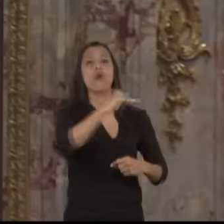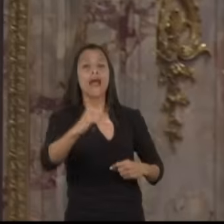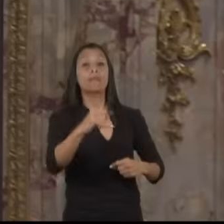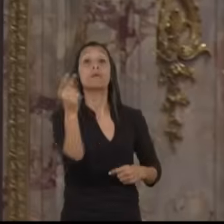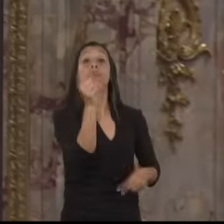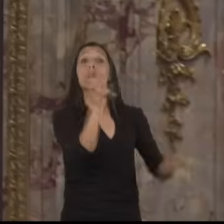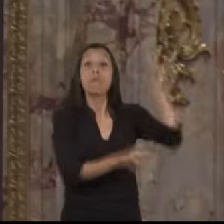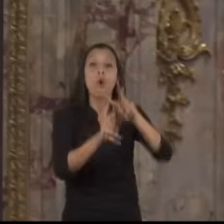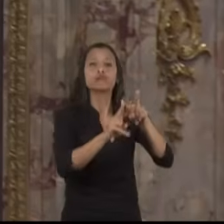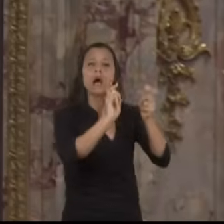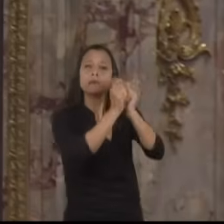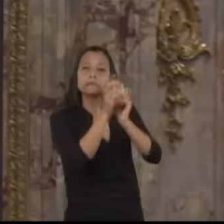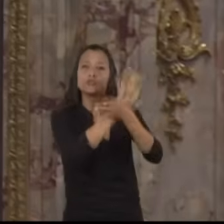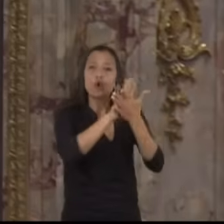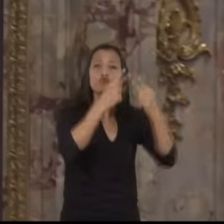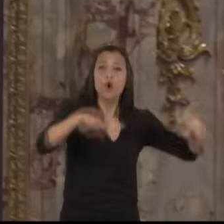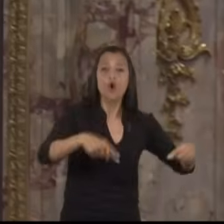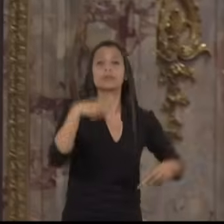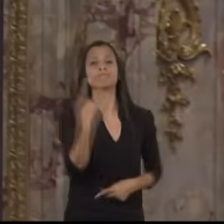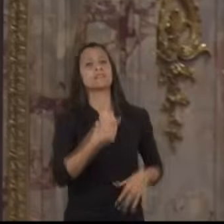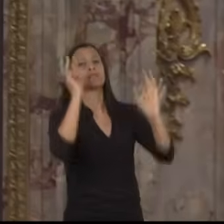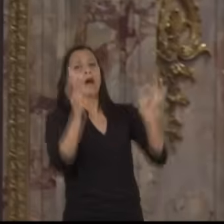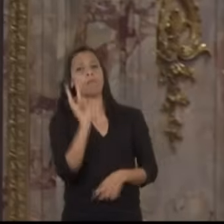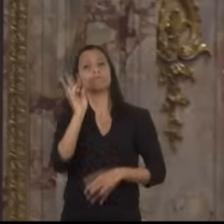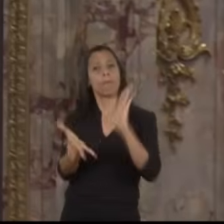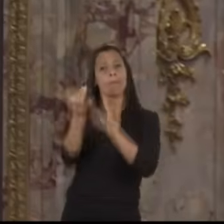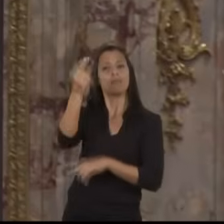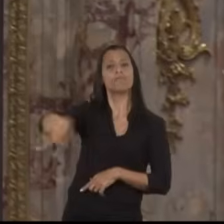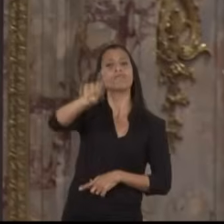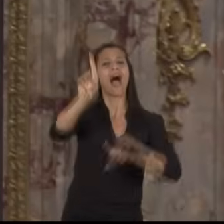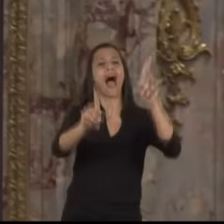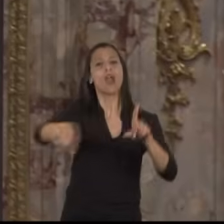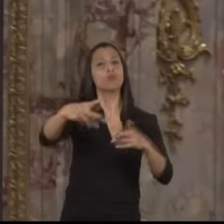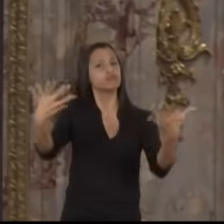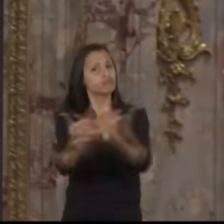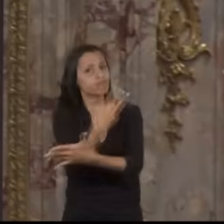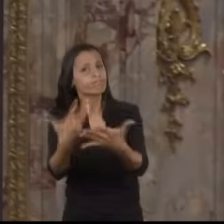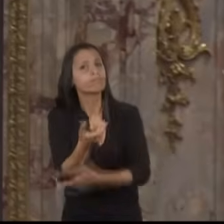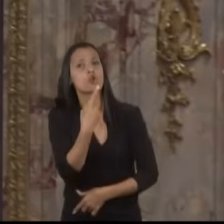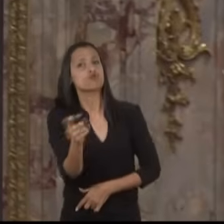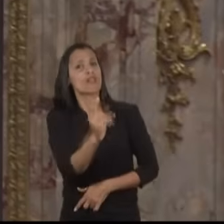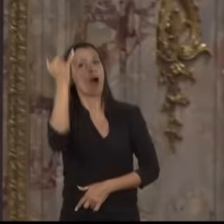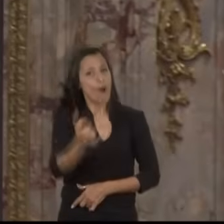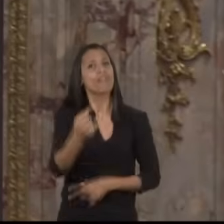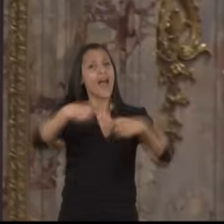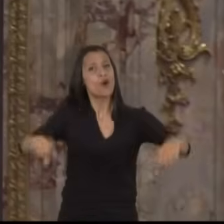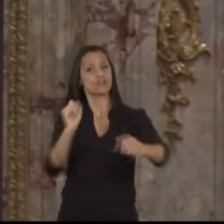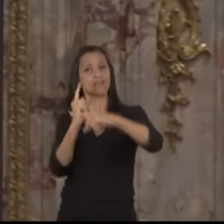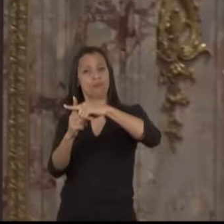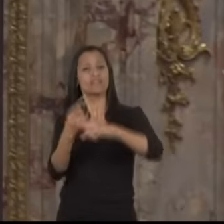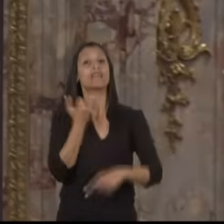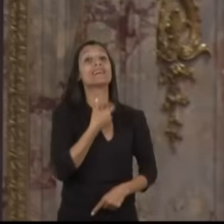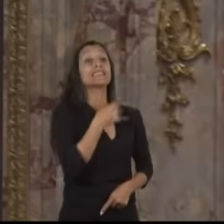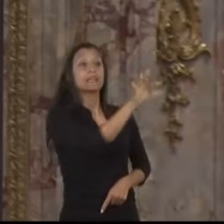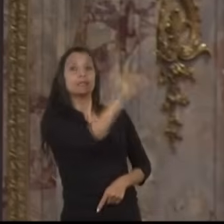el descalabro de décadas, entendemos que muchos aún no lo perciban en su realidad material. Quisiera destacar